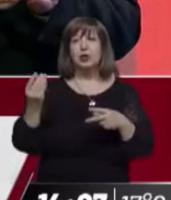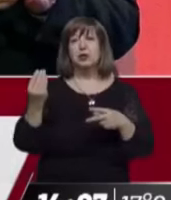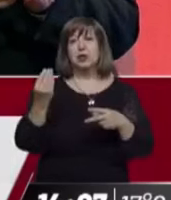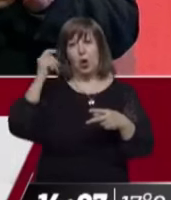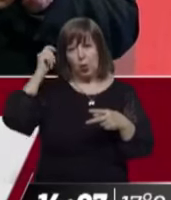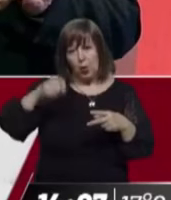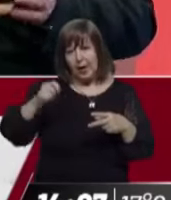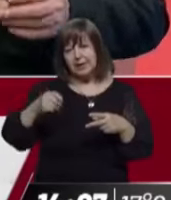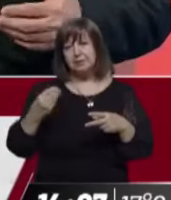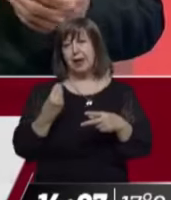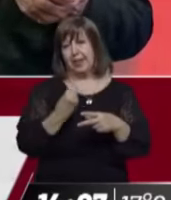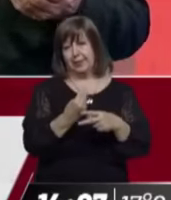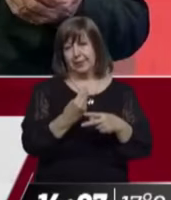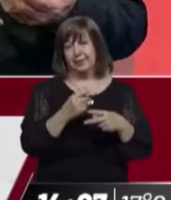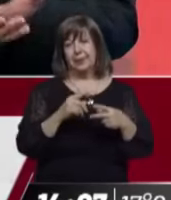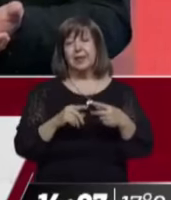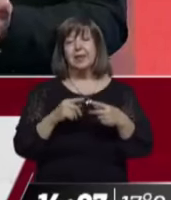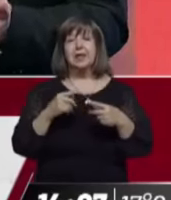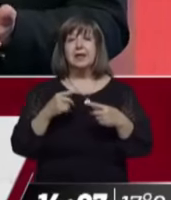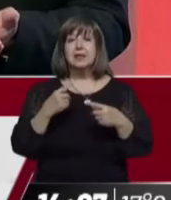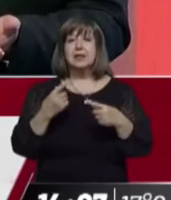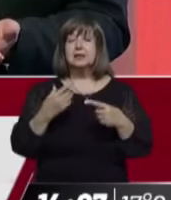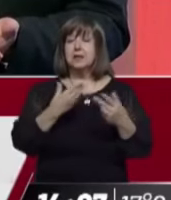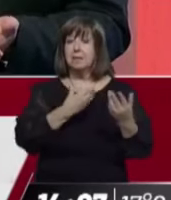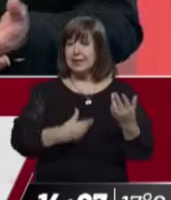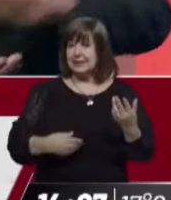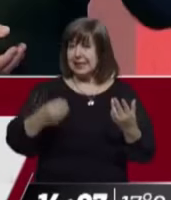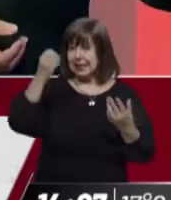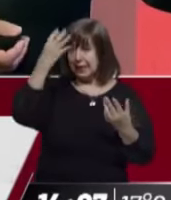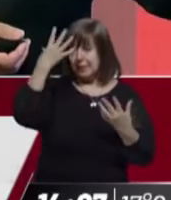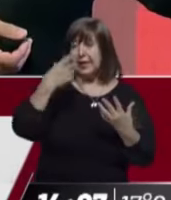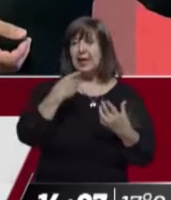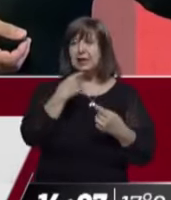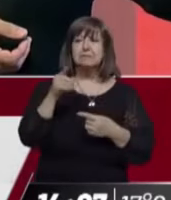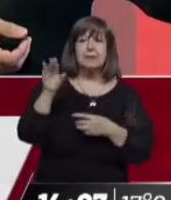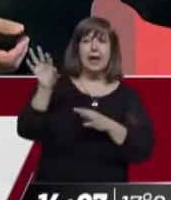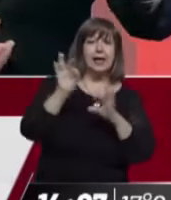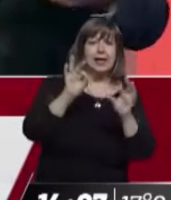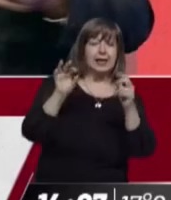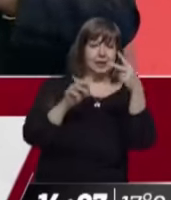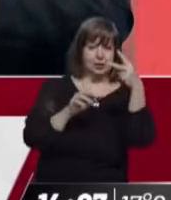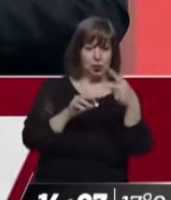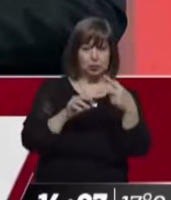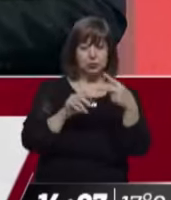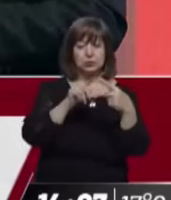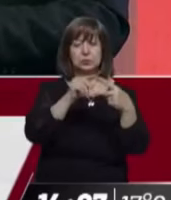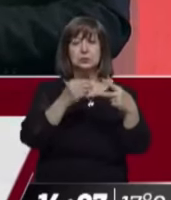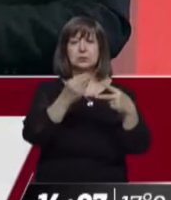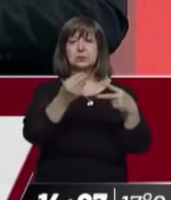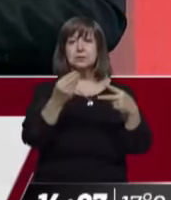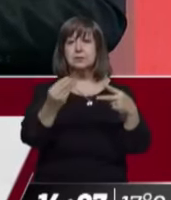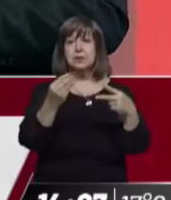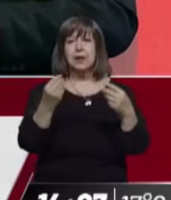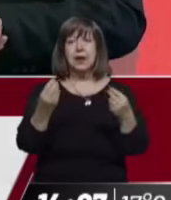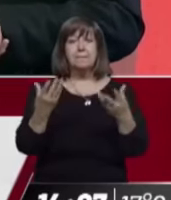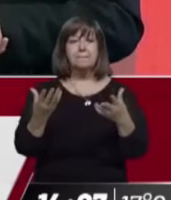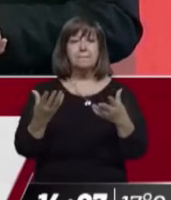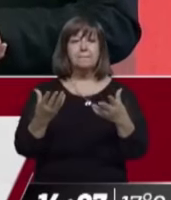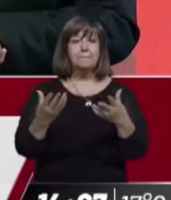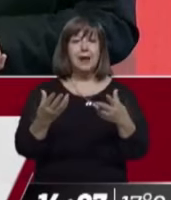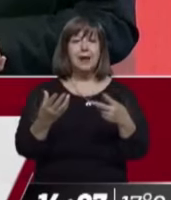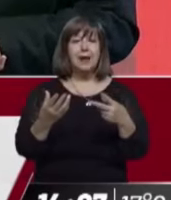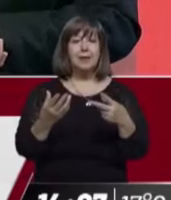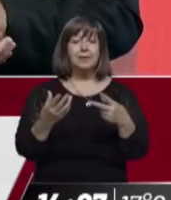tipo de controversias. Se apura, Javier Milei, se especula en dar ese nombre para de algún modo sopesar el nombre de